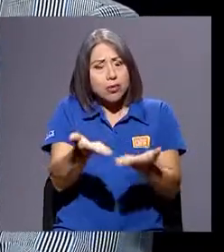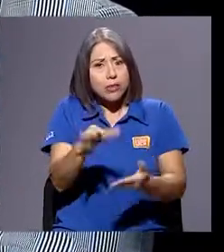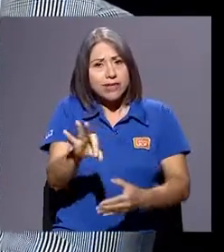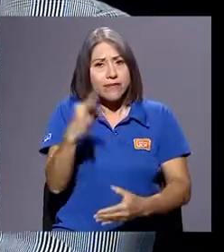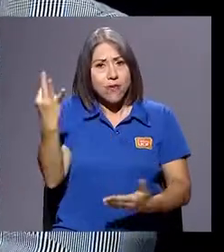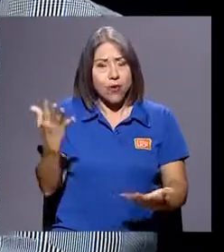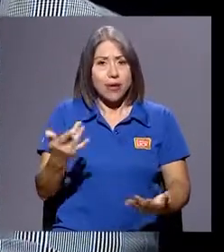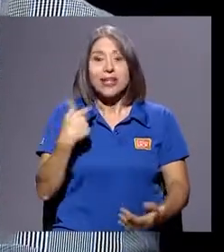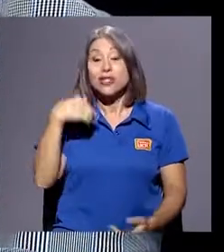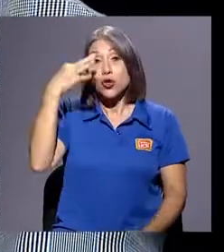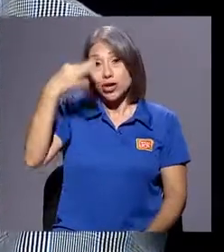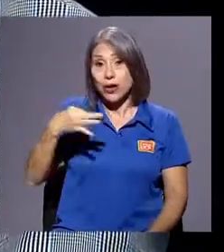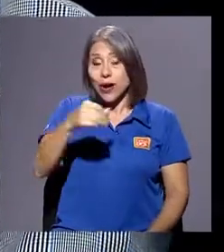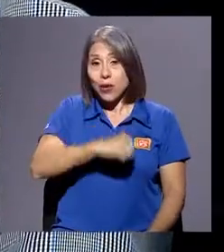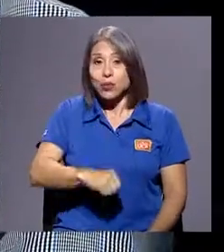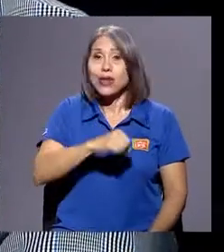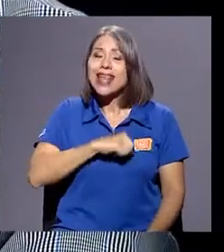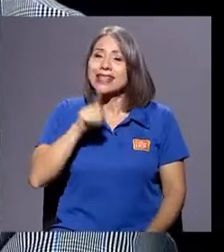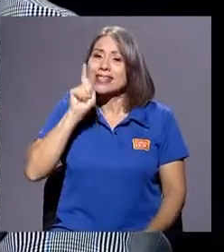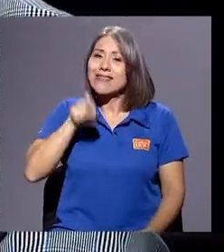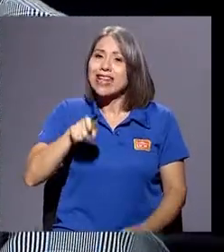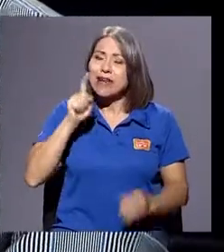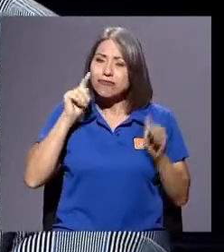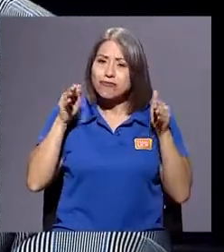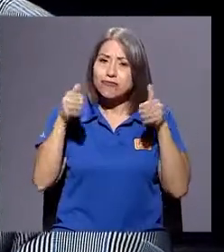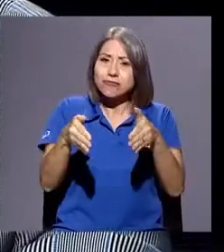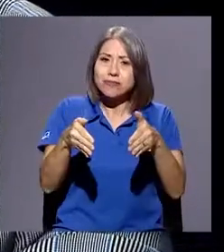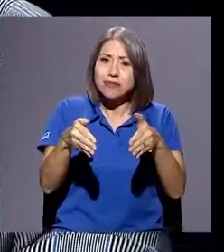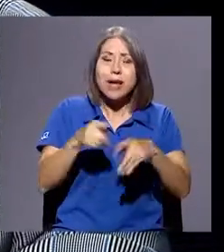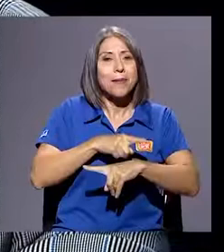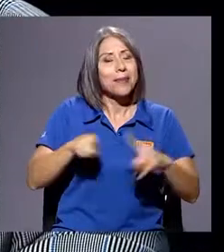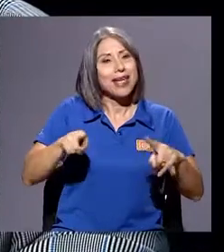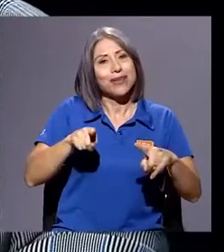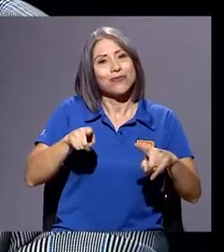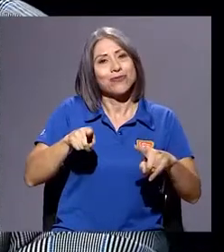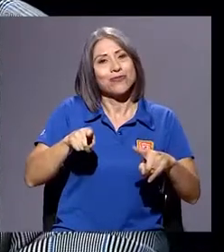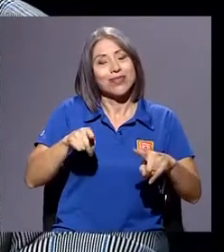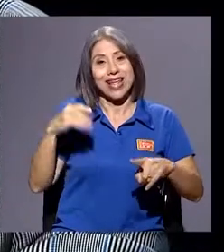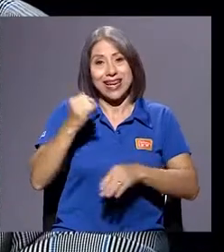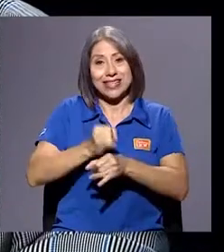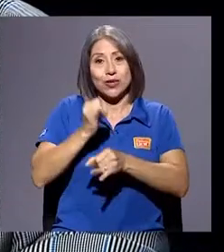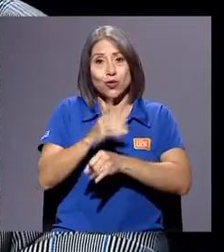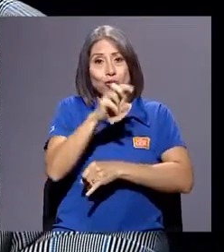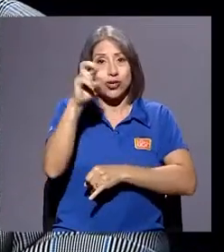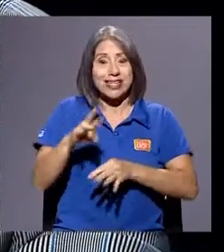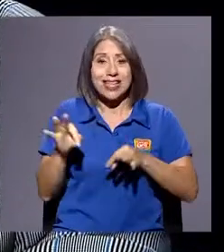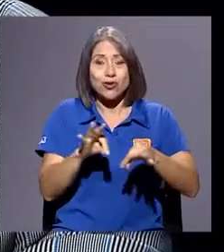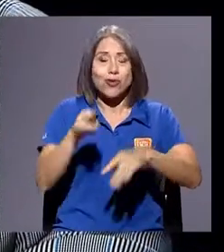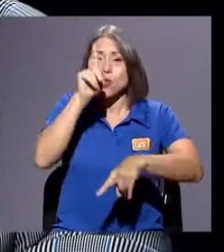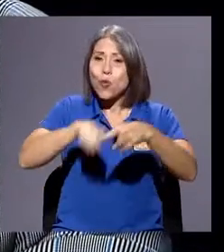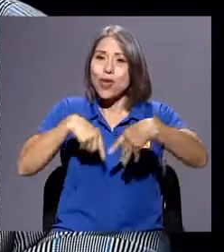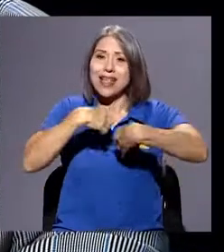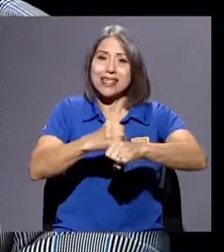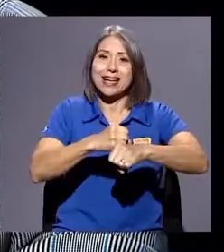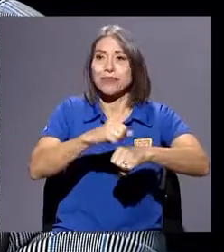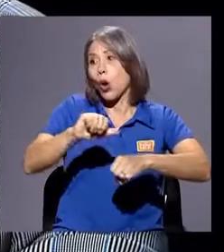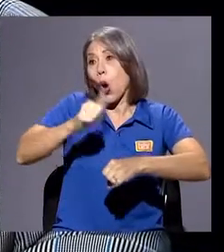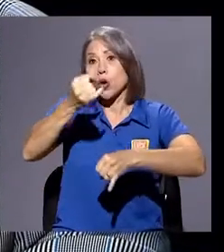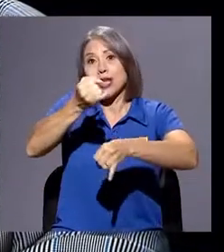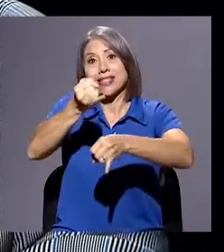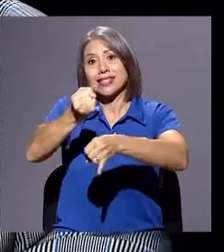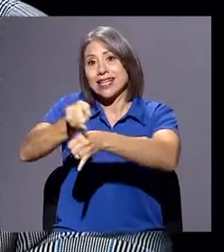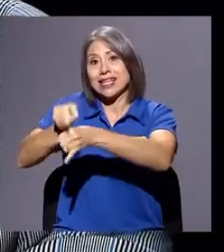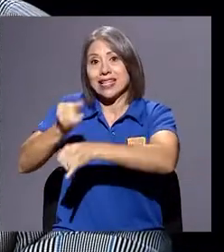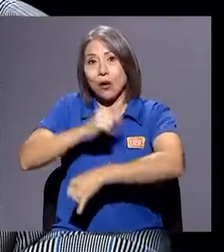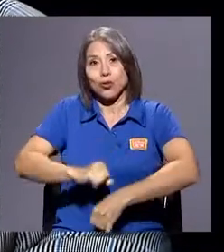Y creo que de verdad las autoridades deberían de entrarle, pero otra vez, es algo que no puede hacer el Instituto Costarricense de Turismo, son otro tipo de autoridades las